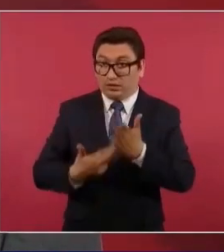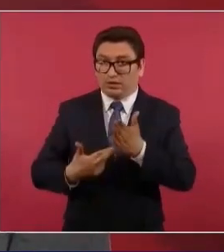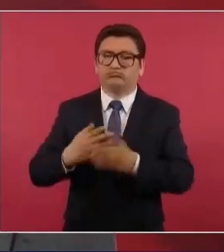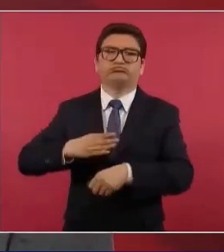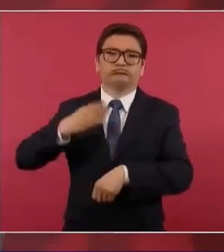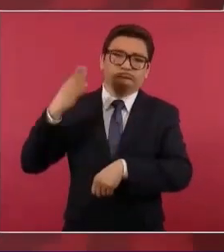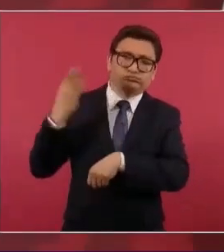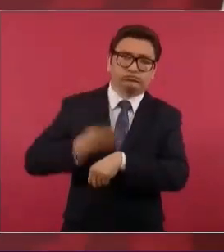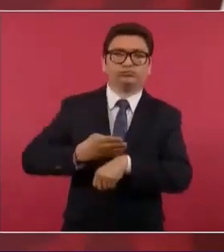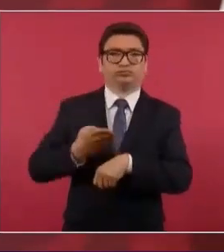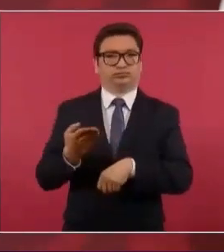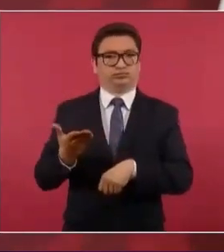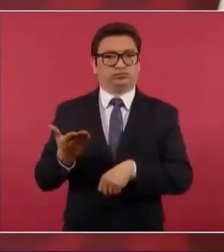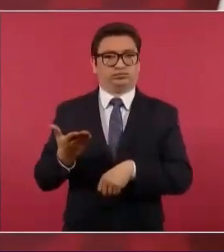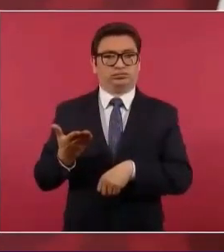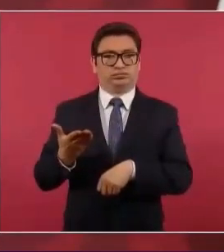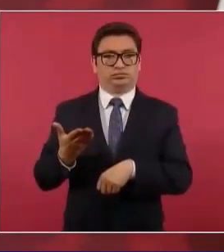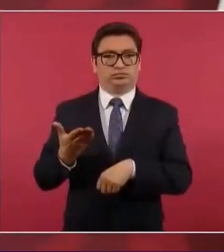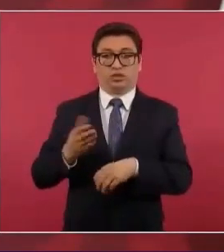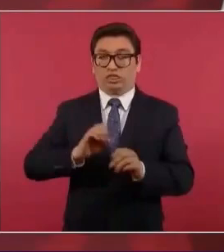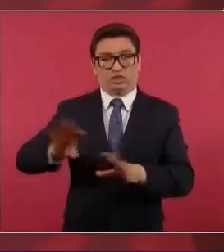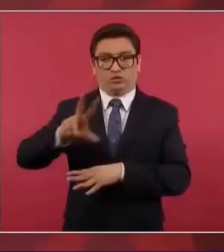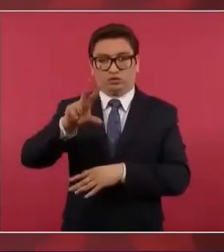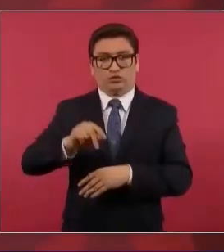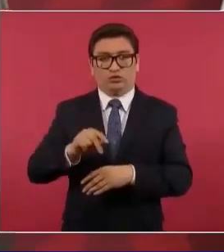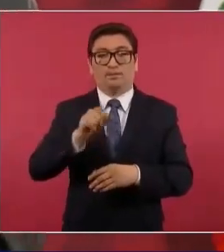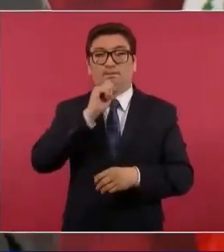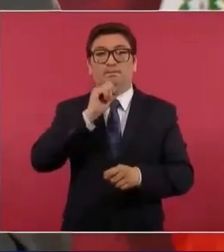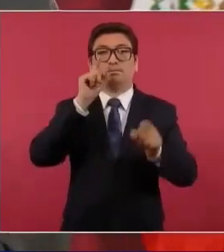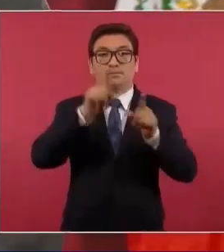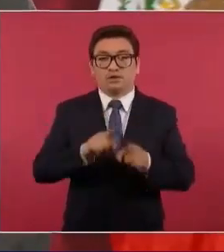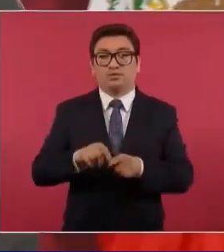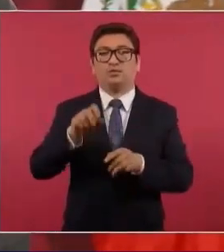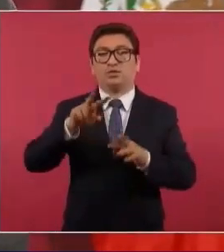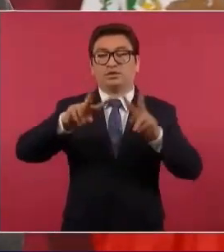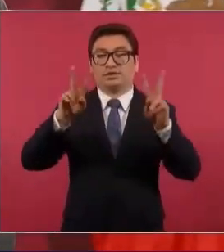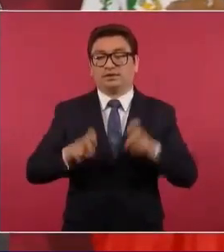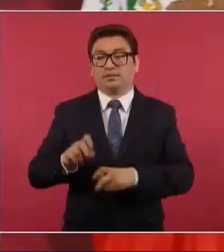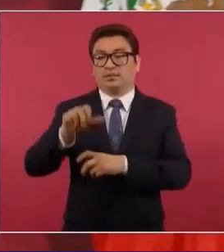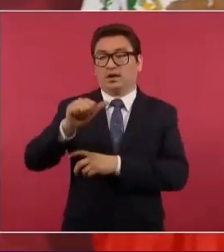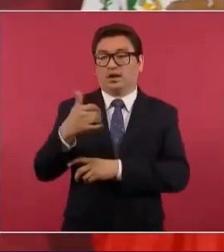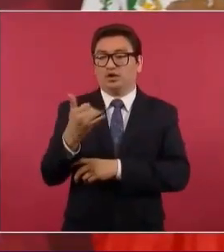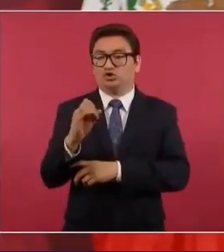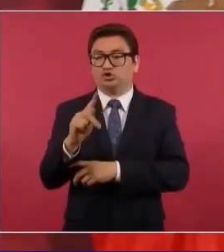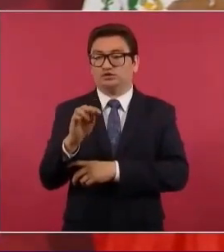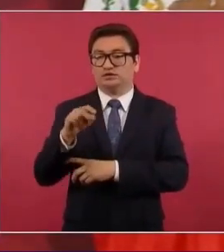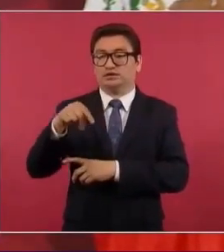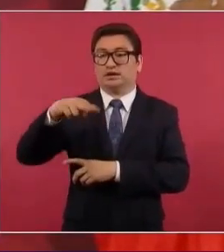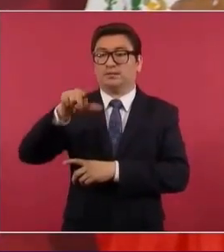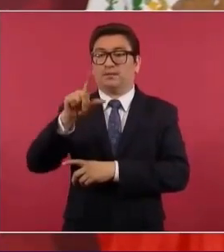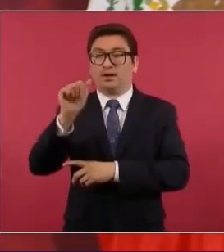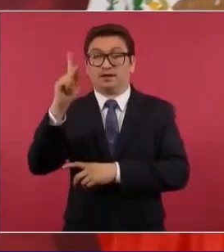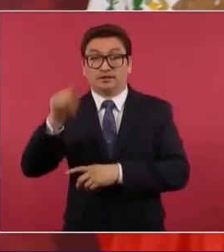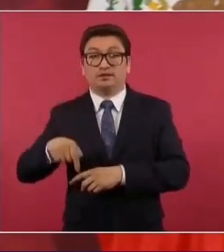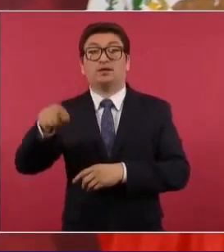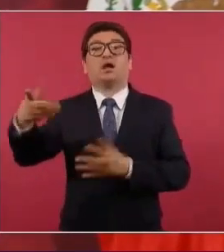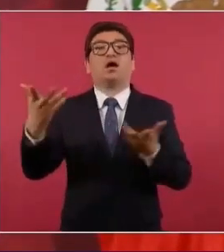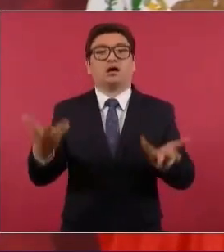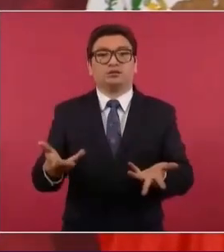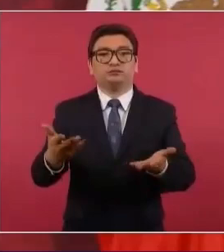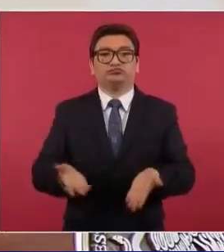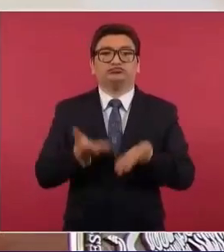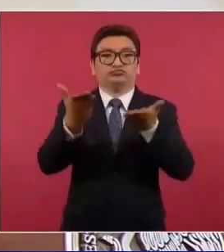En el caso de Ayotzinapa, se ofreció una investigación a fondo y